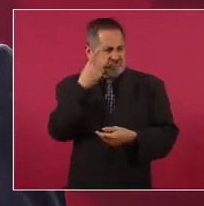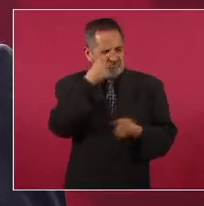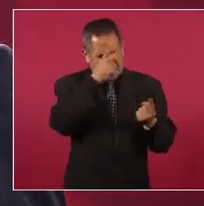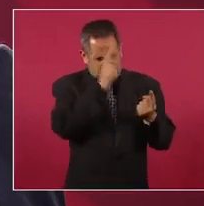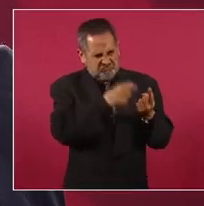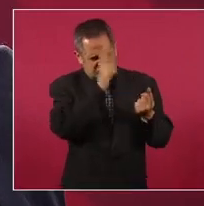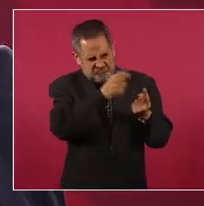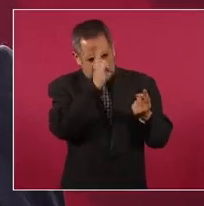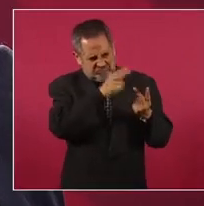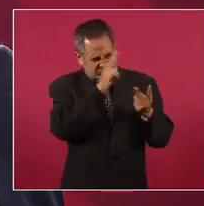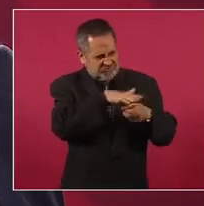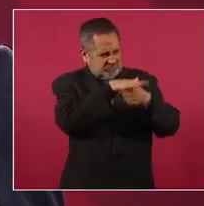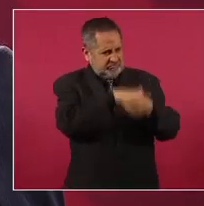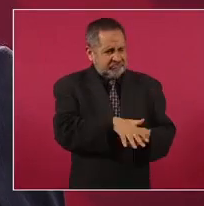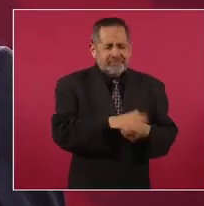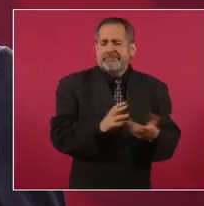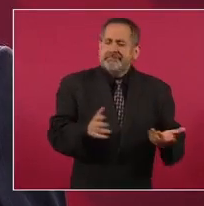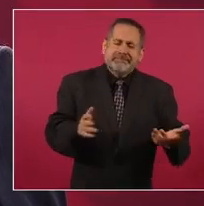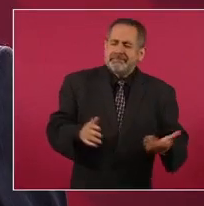coercitivas.